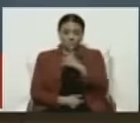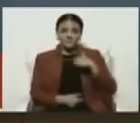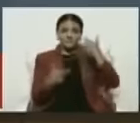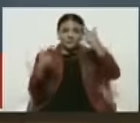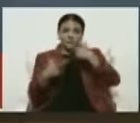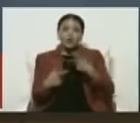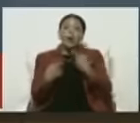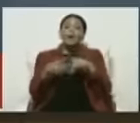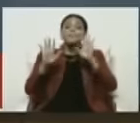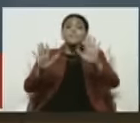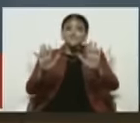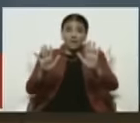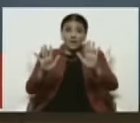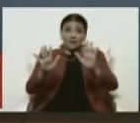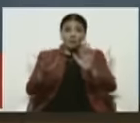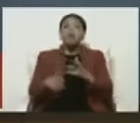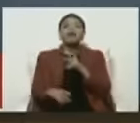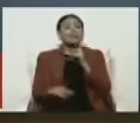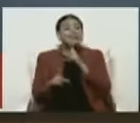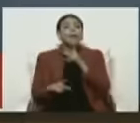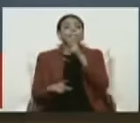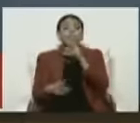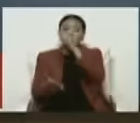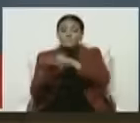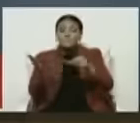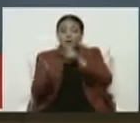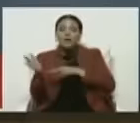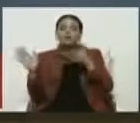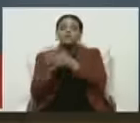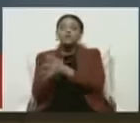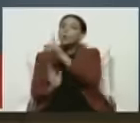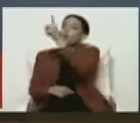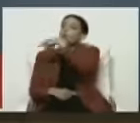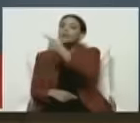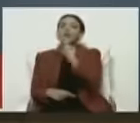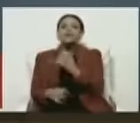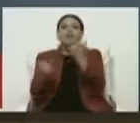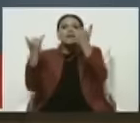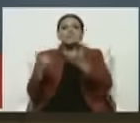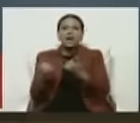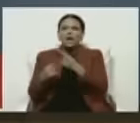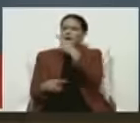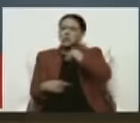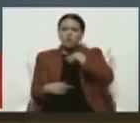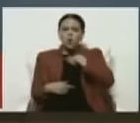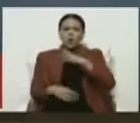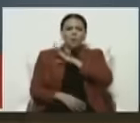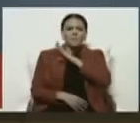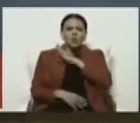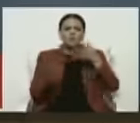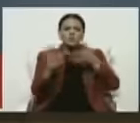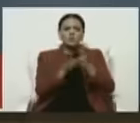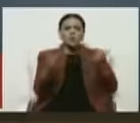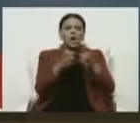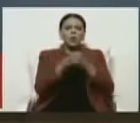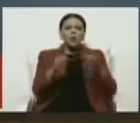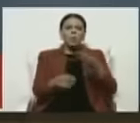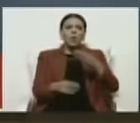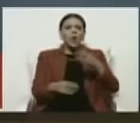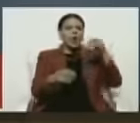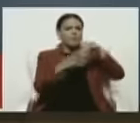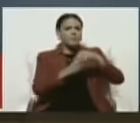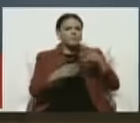hecho, digan inmediatamente, es un miembro del Tren de Aragua. ¿Pero cuál Tren de Aragua? Si ese tren